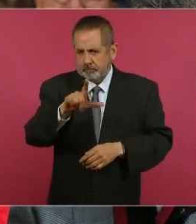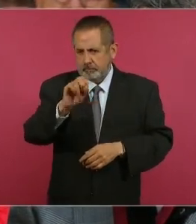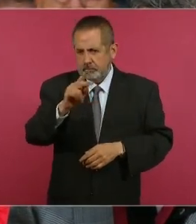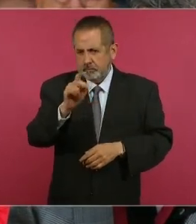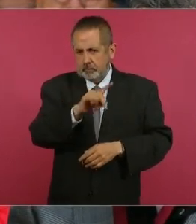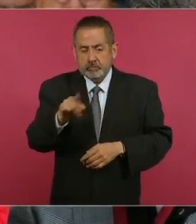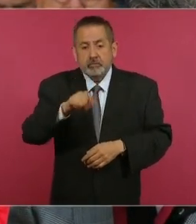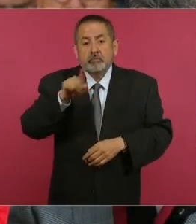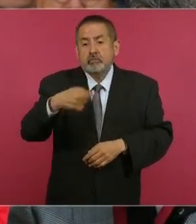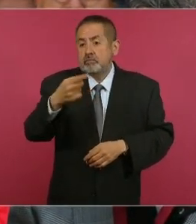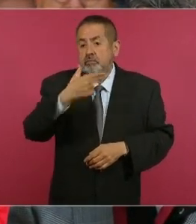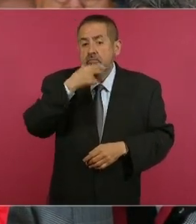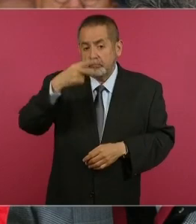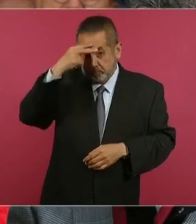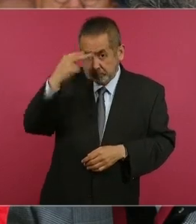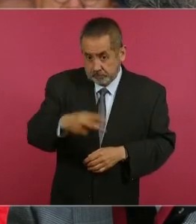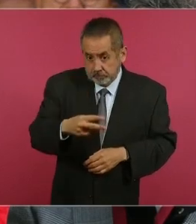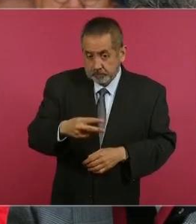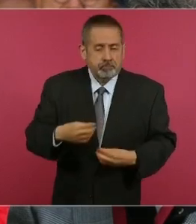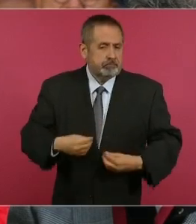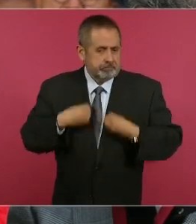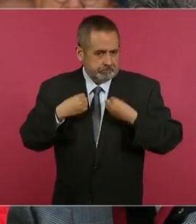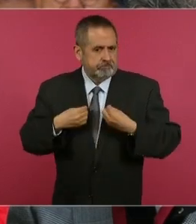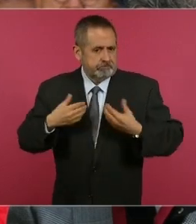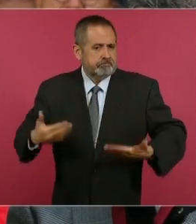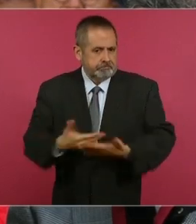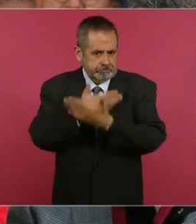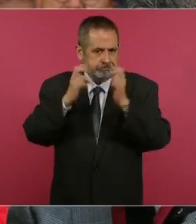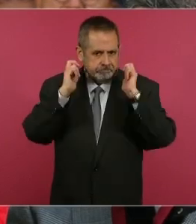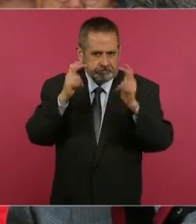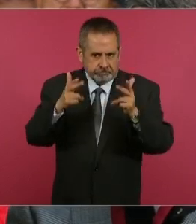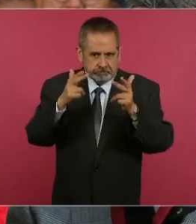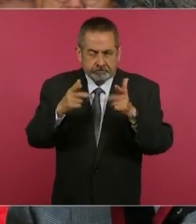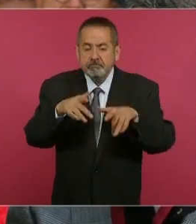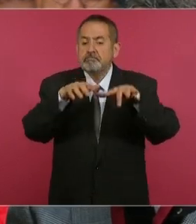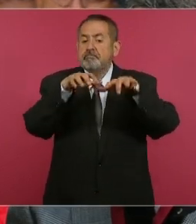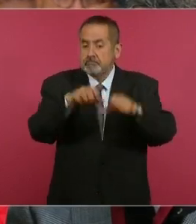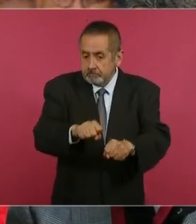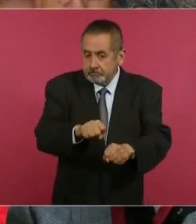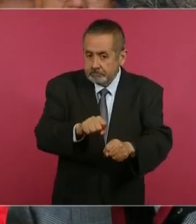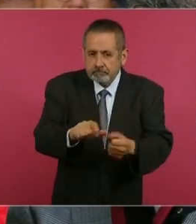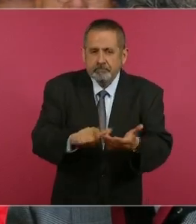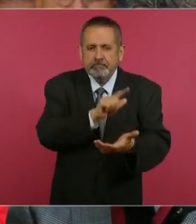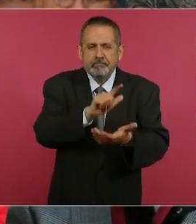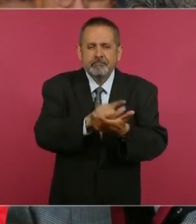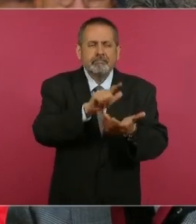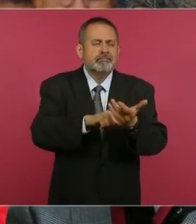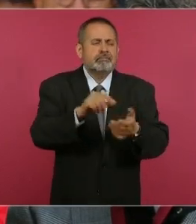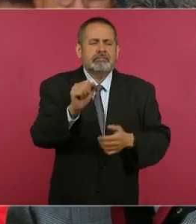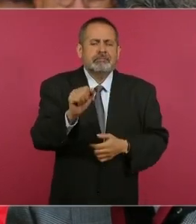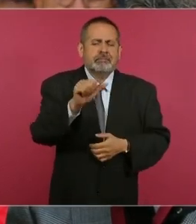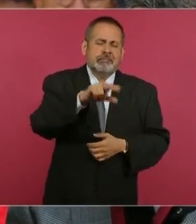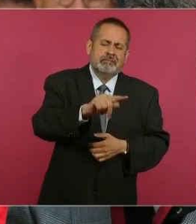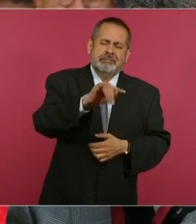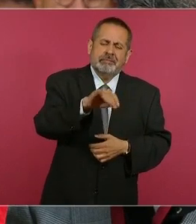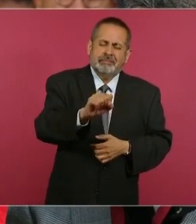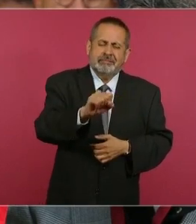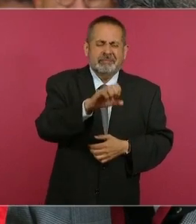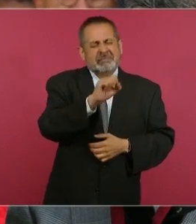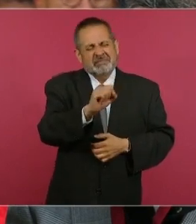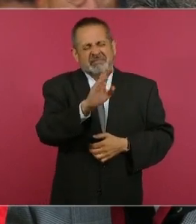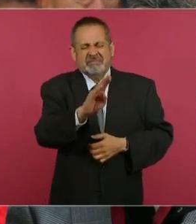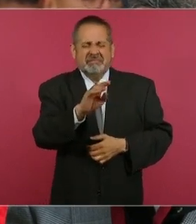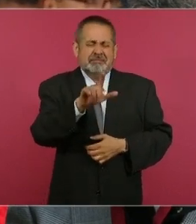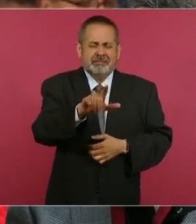es un mexicano precisamente originario de Chiapas, es el primer detenido bajo la ley de Santís, la ley SB